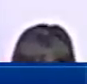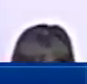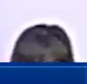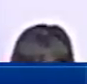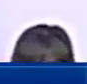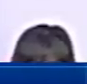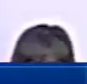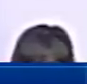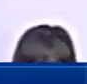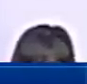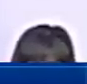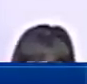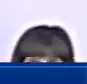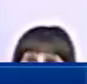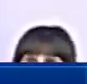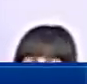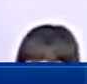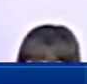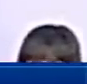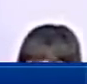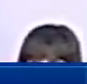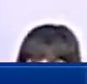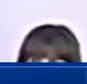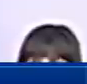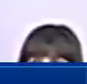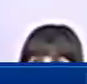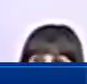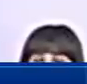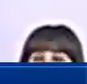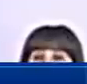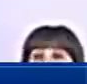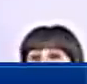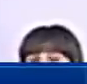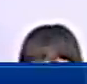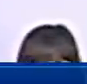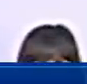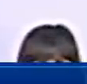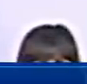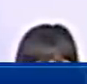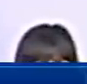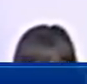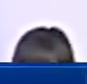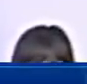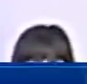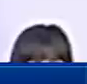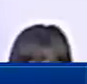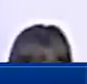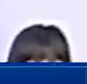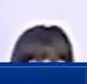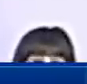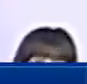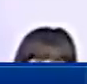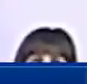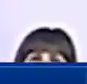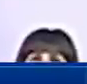Nunca imaginé, señorías, que el reconocer derechos a minorías, en este caso al colectivo trans, fuera a molestar a la gente de bien, señor. Nunca lo